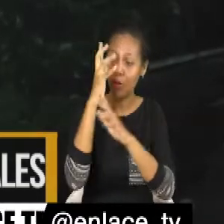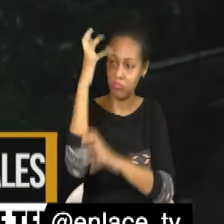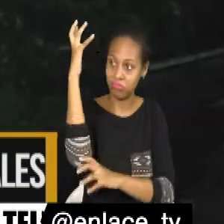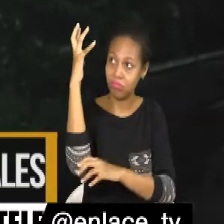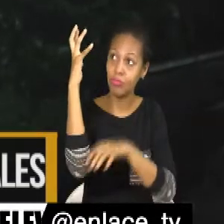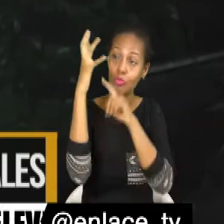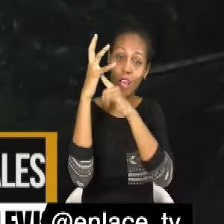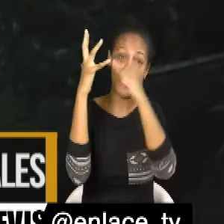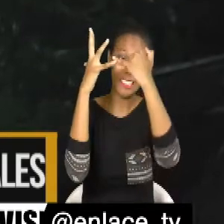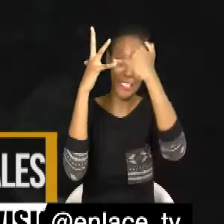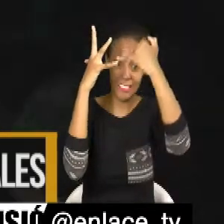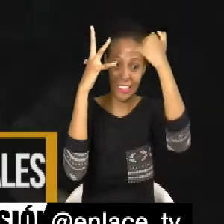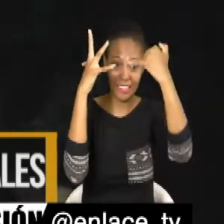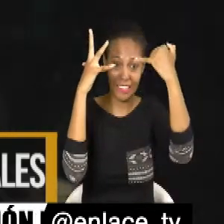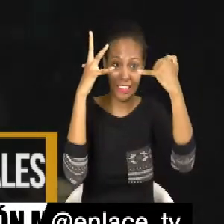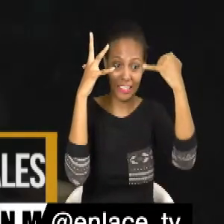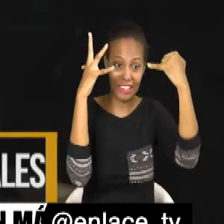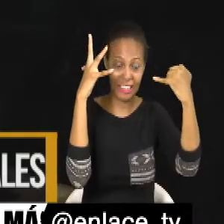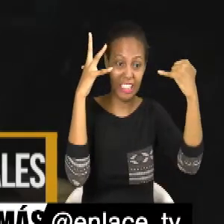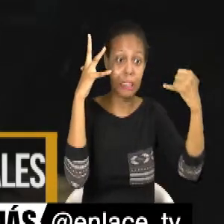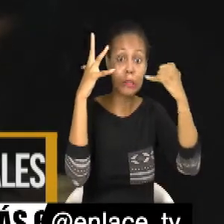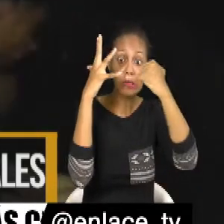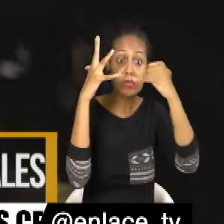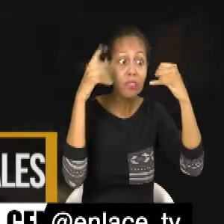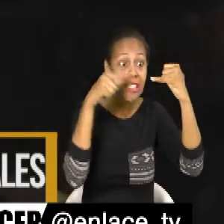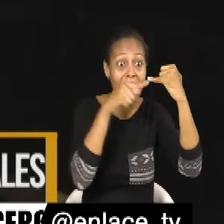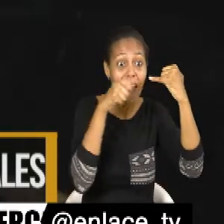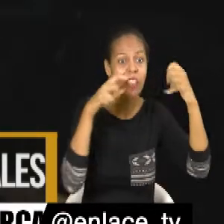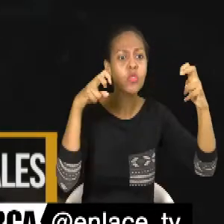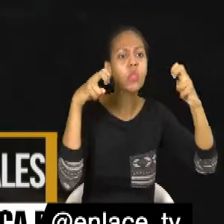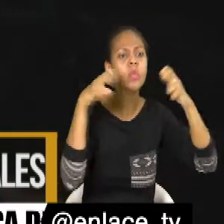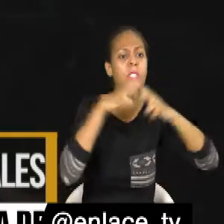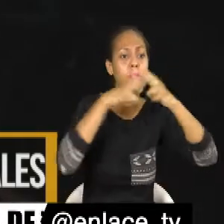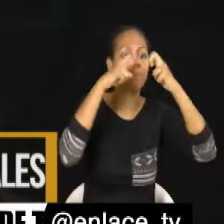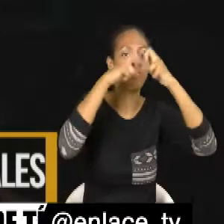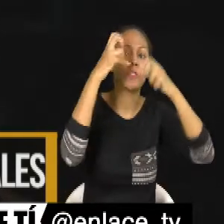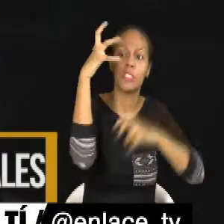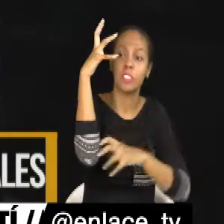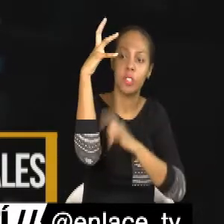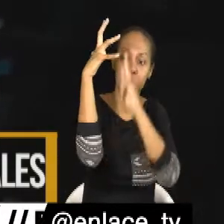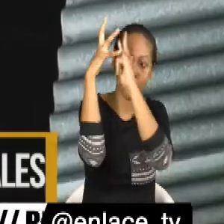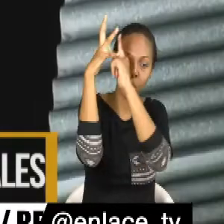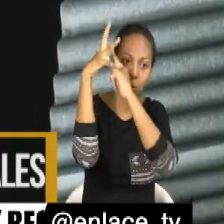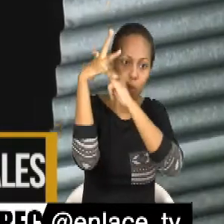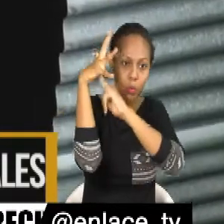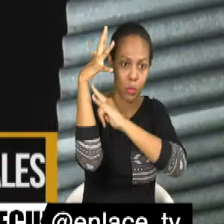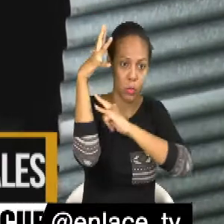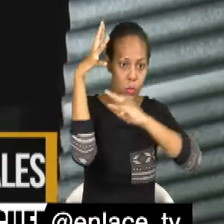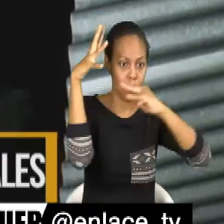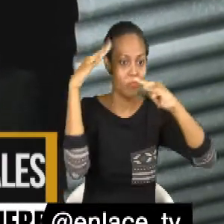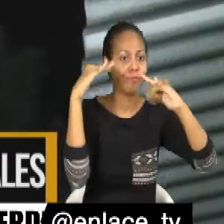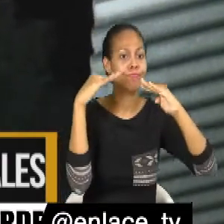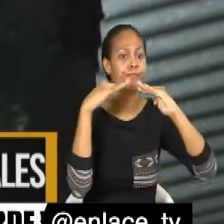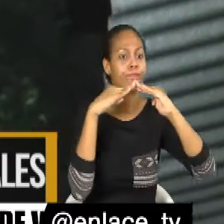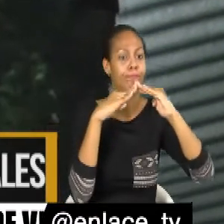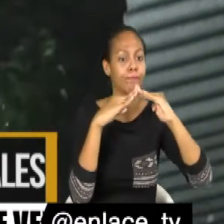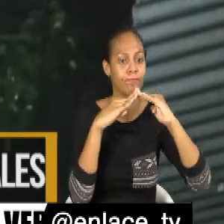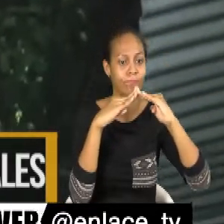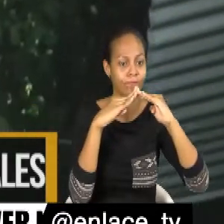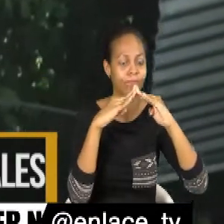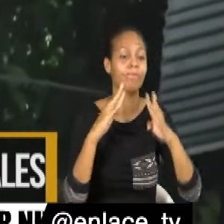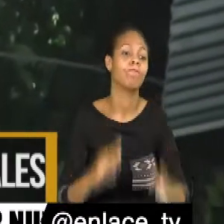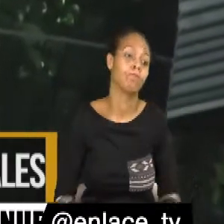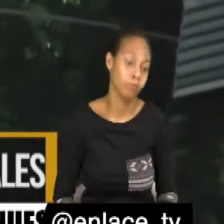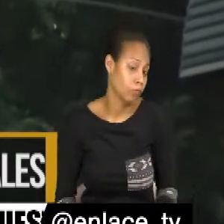árbol está muy grande el árbol y pues sí, se necesita es que se pode el árbol porque vea, ya cobra una vida. El muchacho que tenía el probador